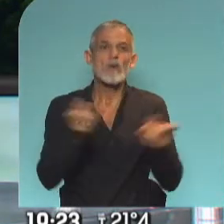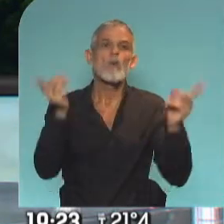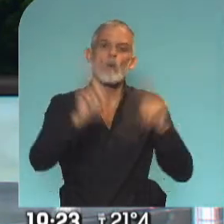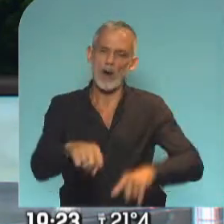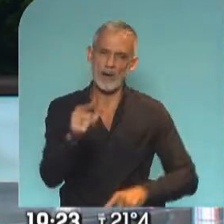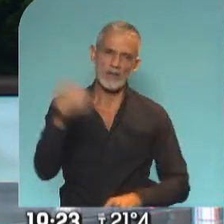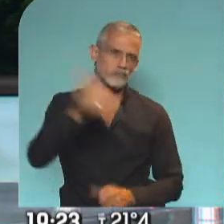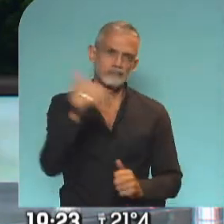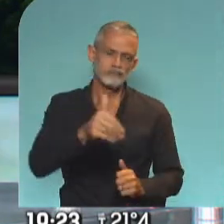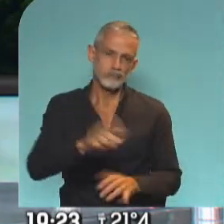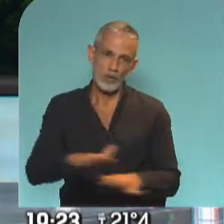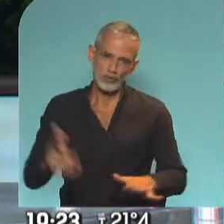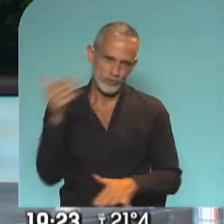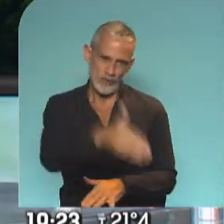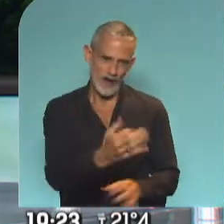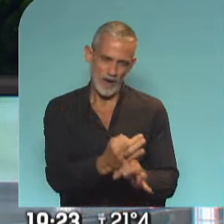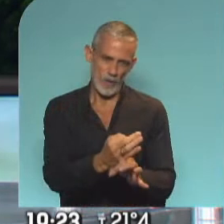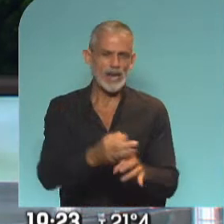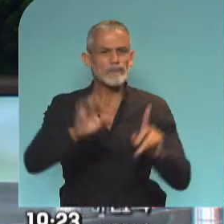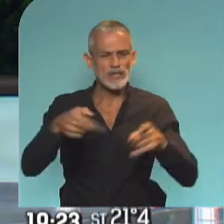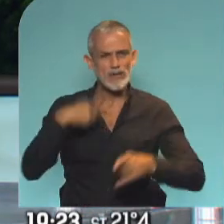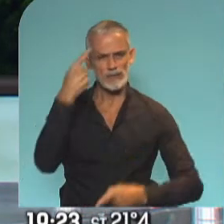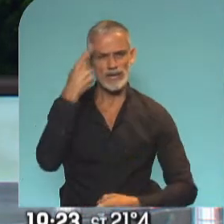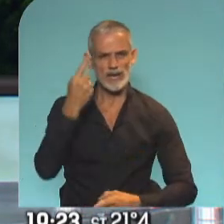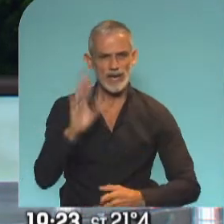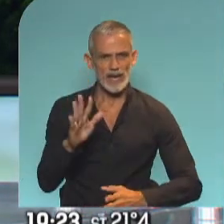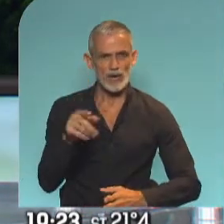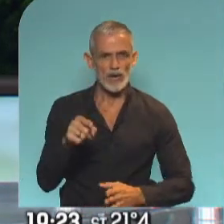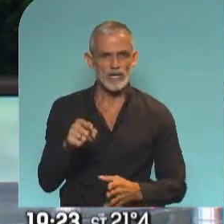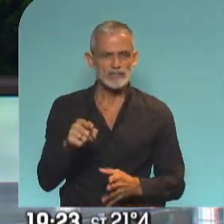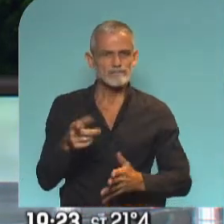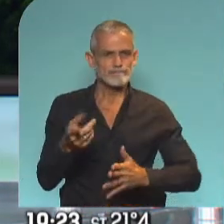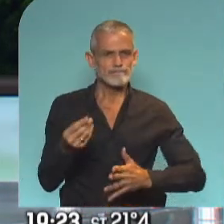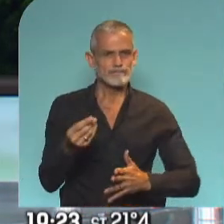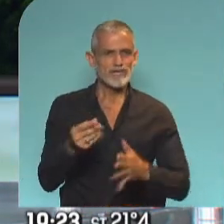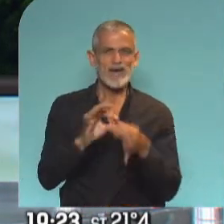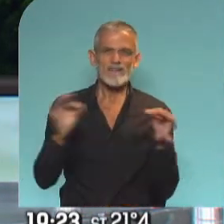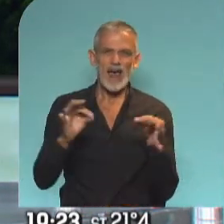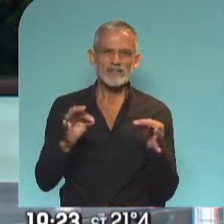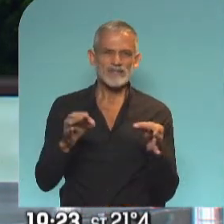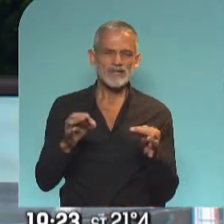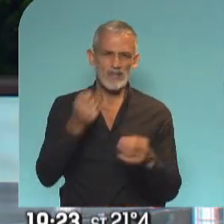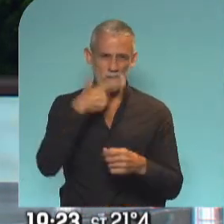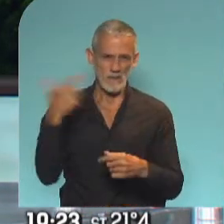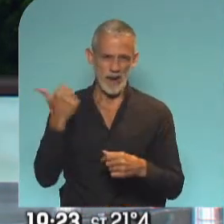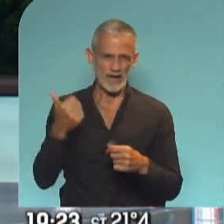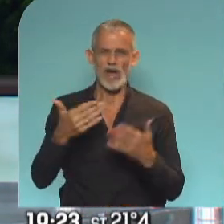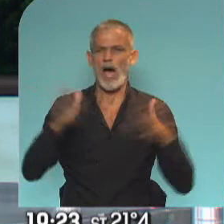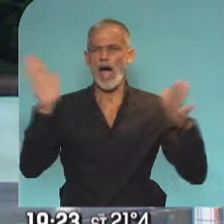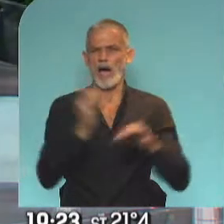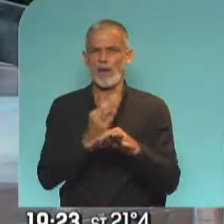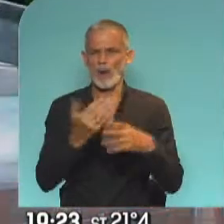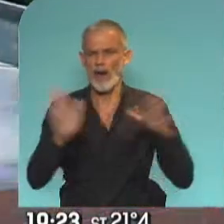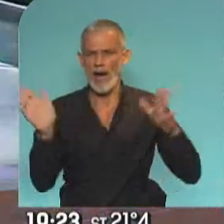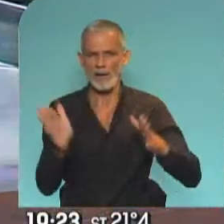la presencialidad. También considero que esta fuerza, esta frase "abran las escuelas", que me parece que se